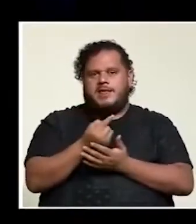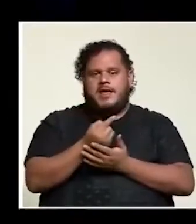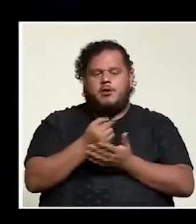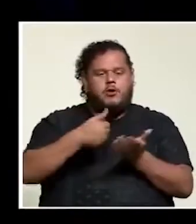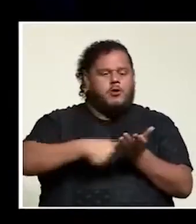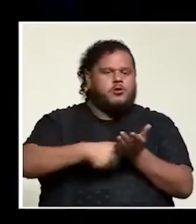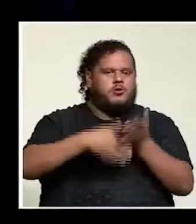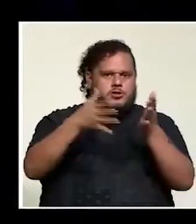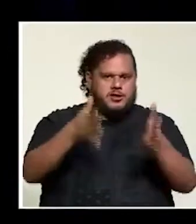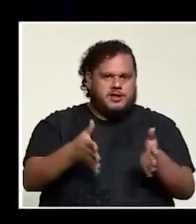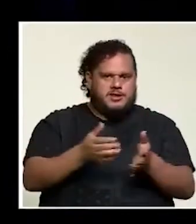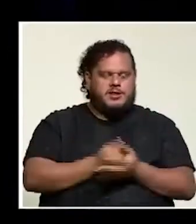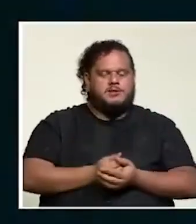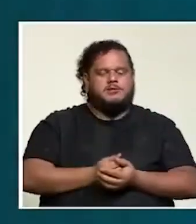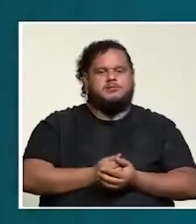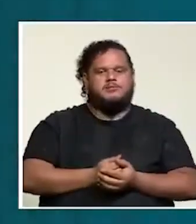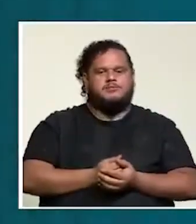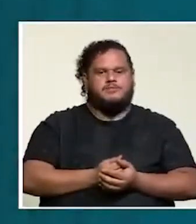los candidatos.